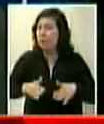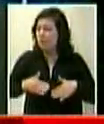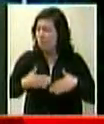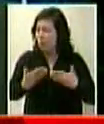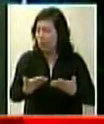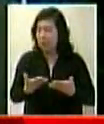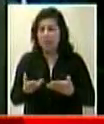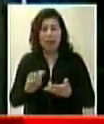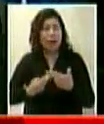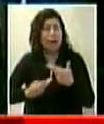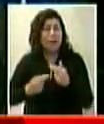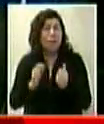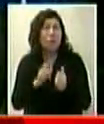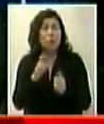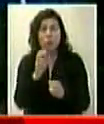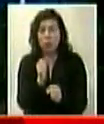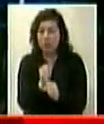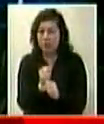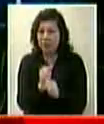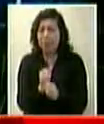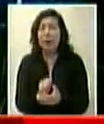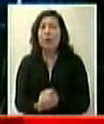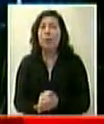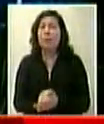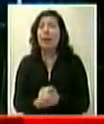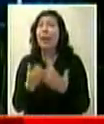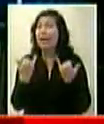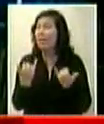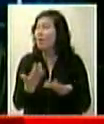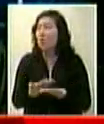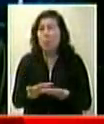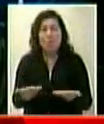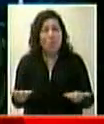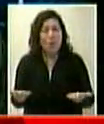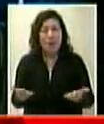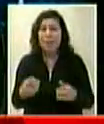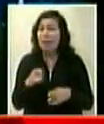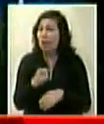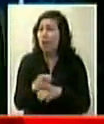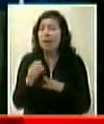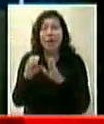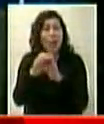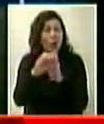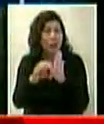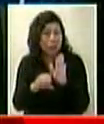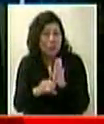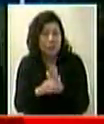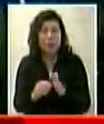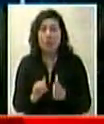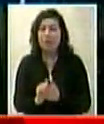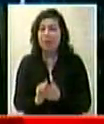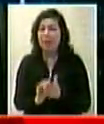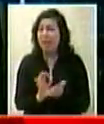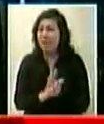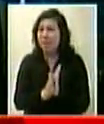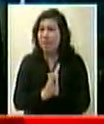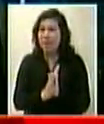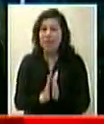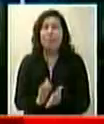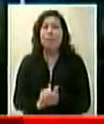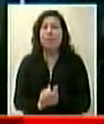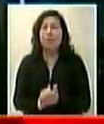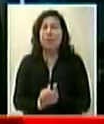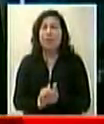de reforzar su trabajo. Entonces, en esto no hay nada de inconstitucional, ni legal, ni nada. Es más